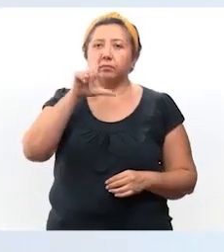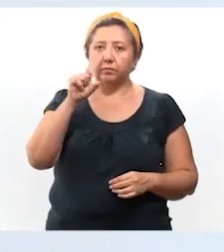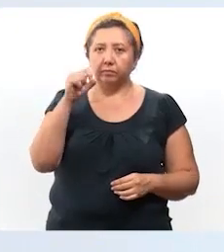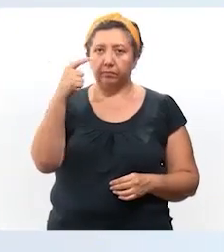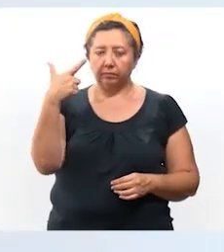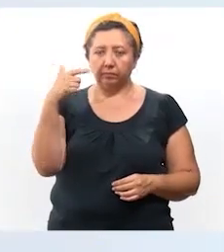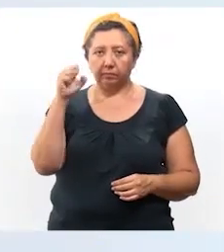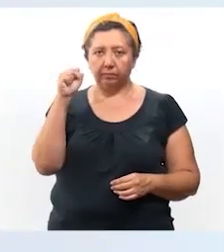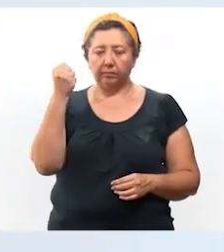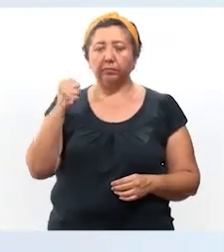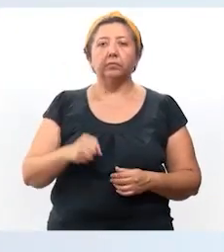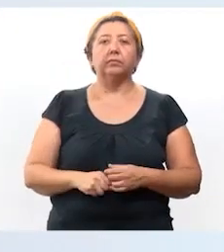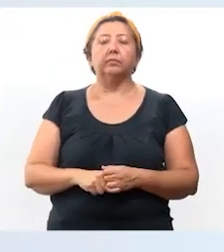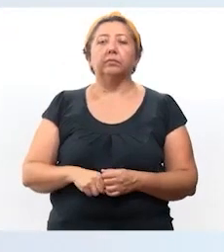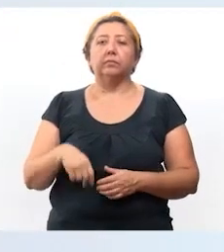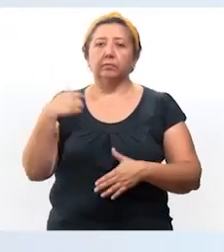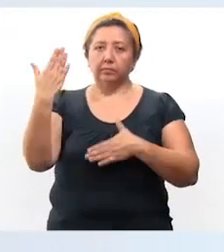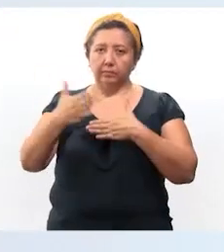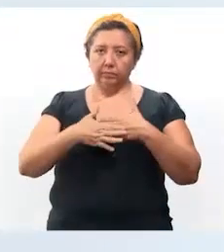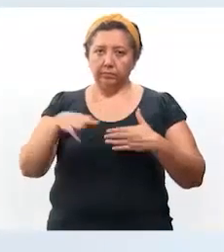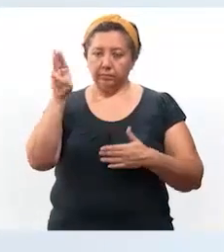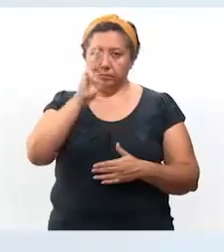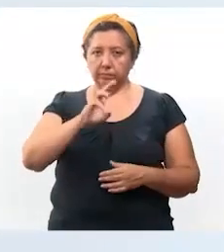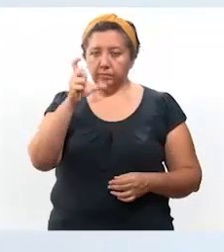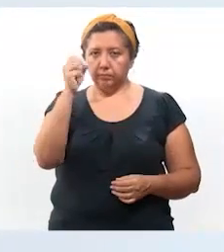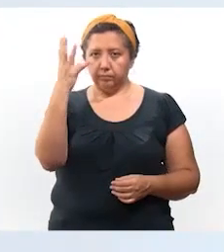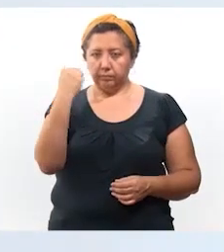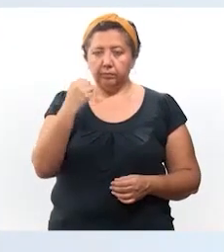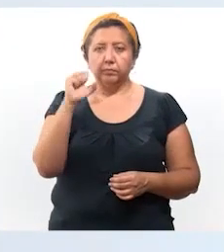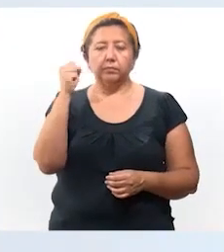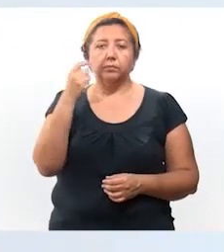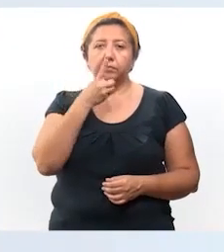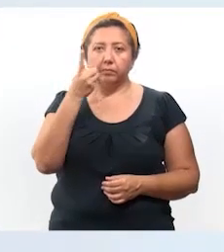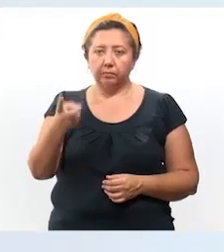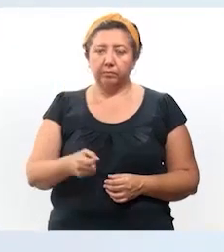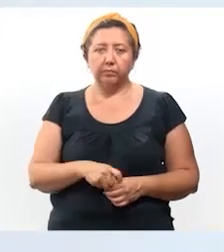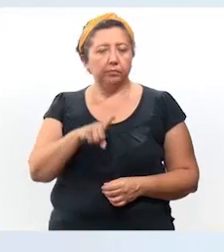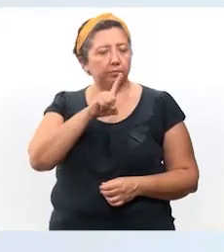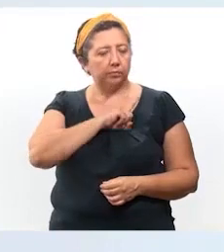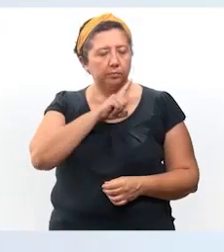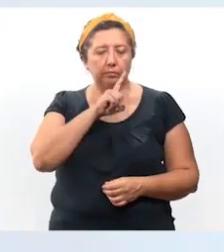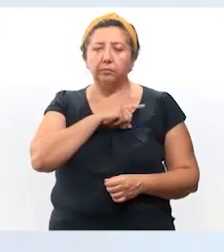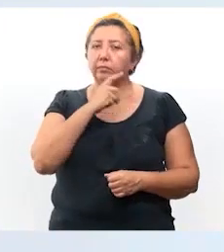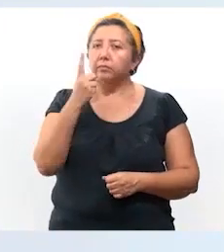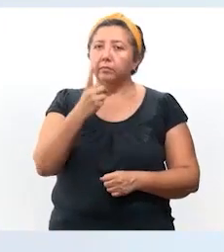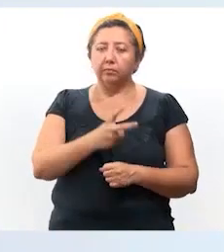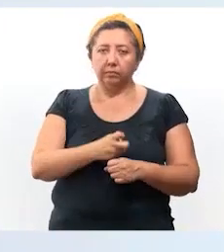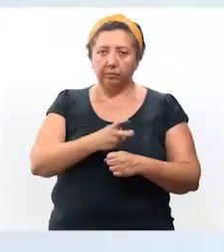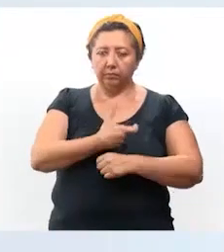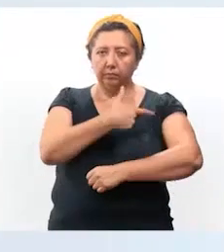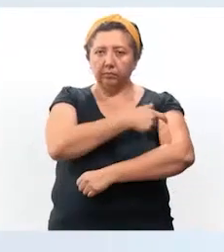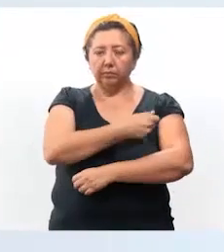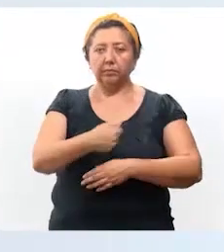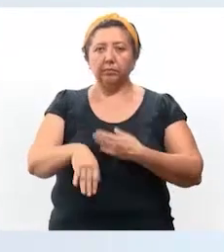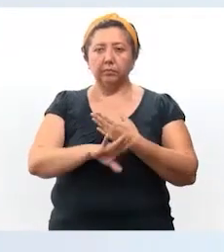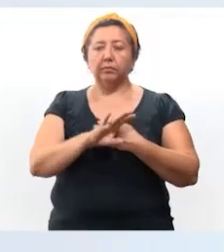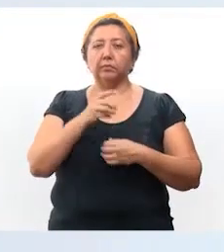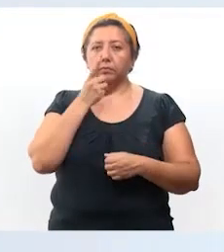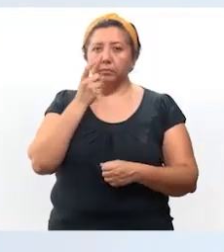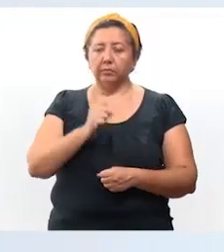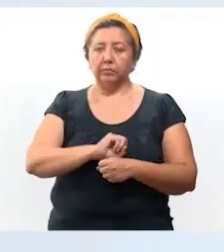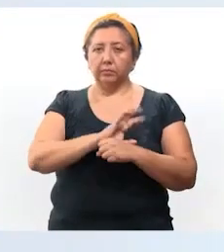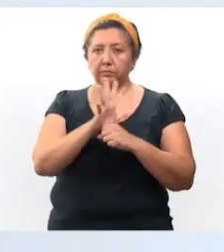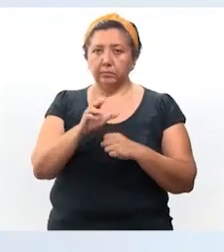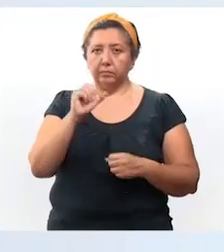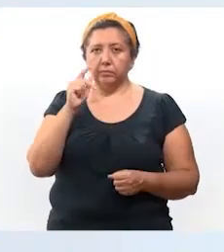lunes 27 de septiembre. El próximo miércoles 29 de septiembre se administrarán única y exclusivamente segundas dosis contra el coronavirus de